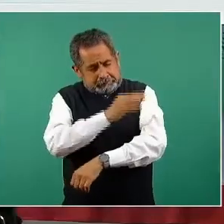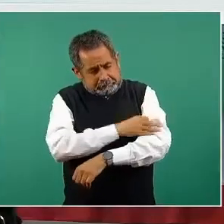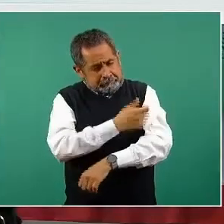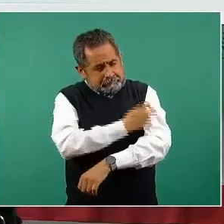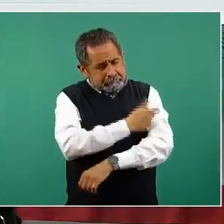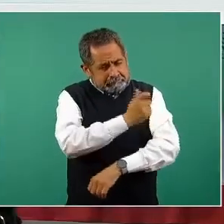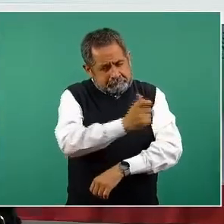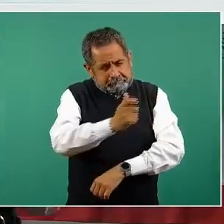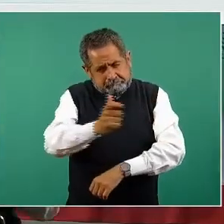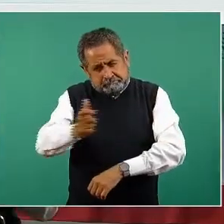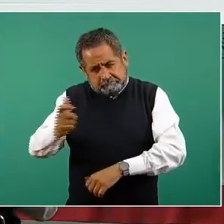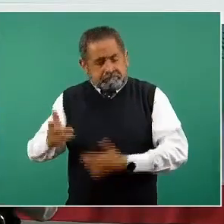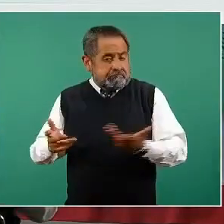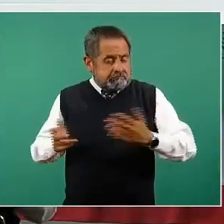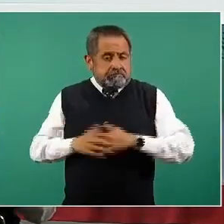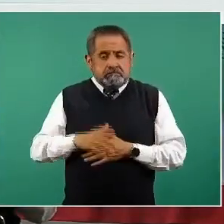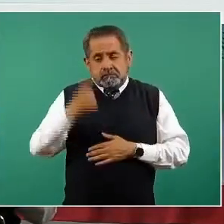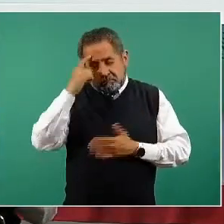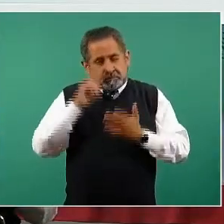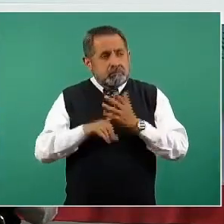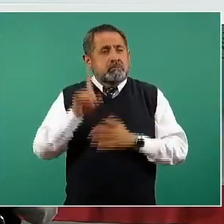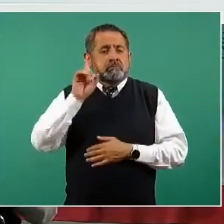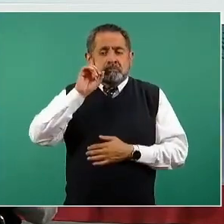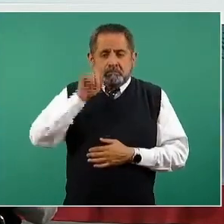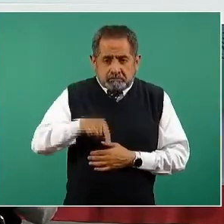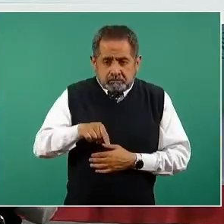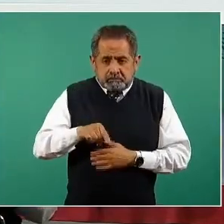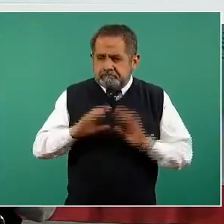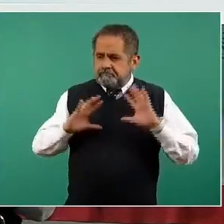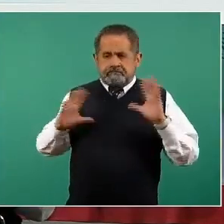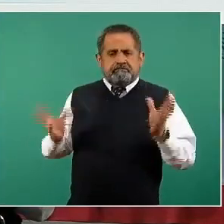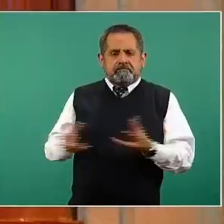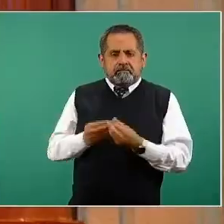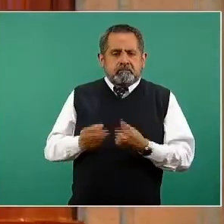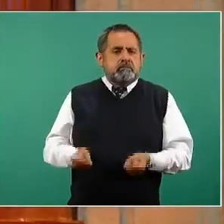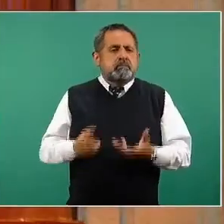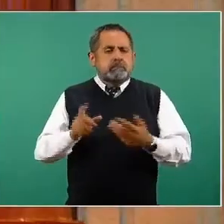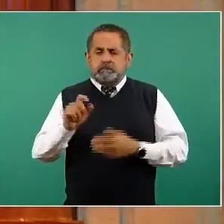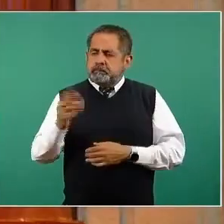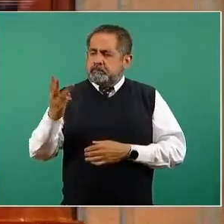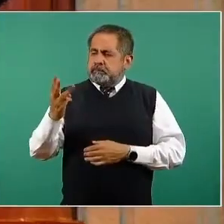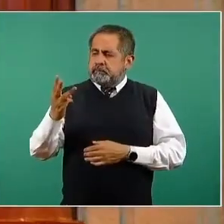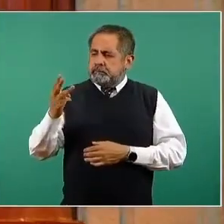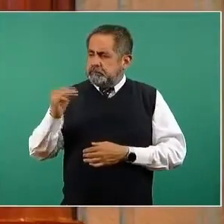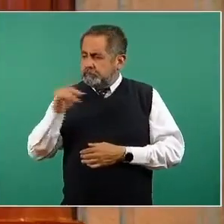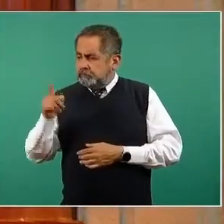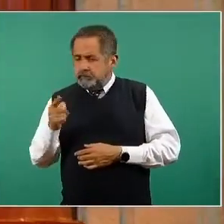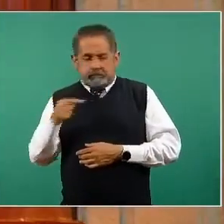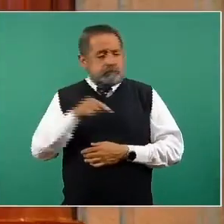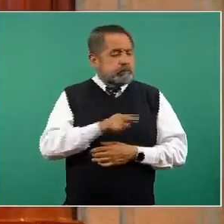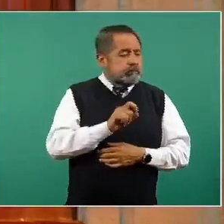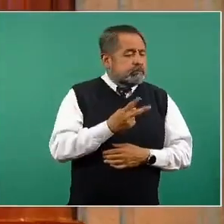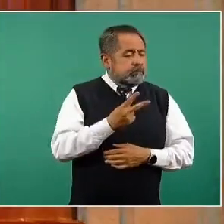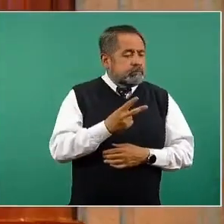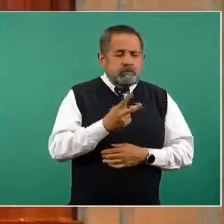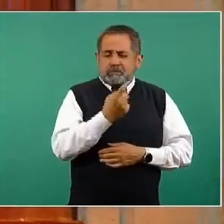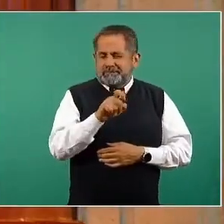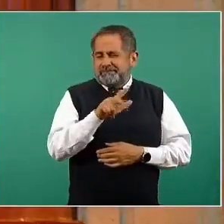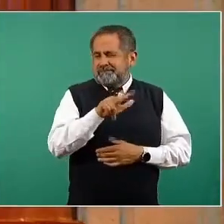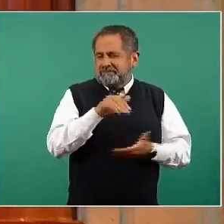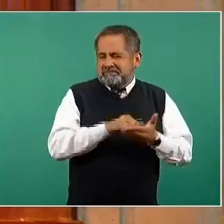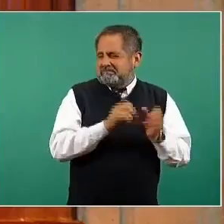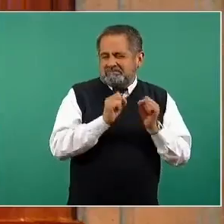seguro cuando actualicemos el día de mañana, lo que suceda mañana 23 de marzo, veremos que esta cifra de